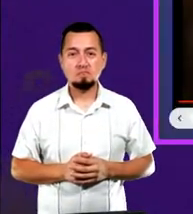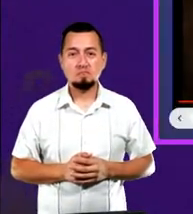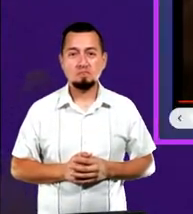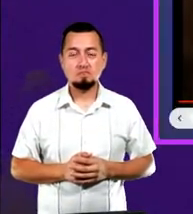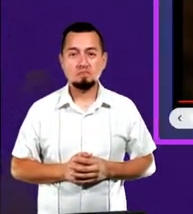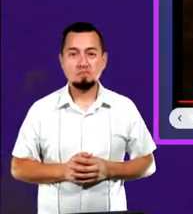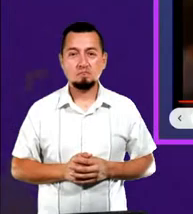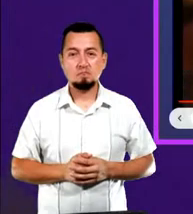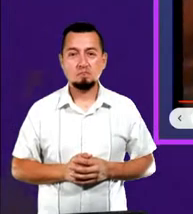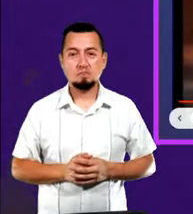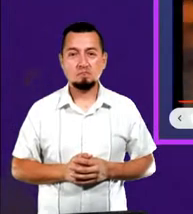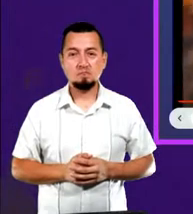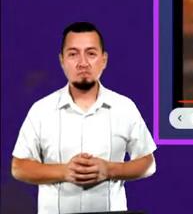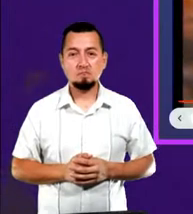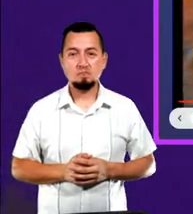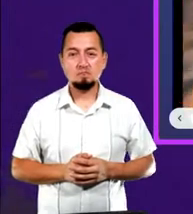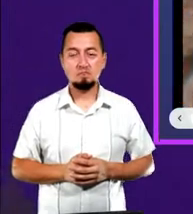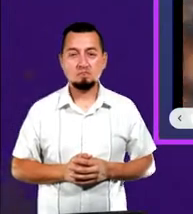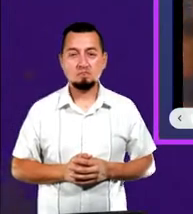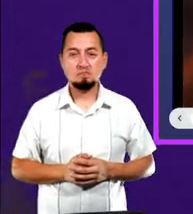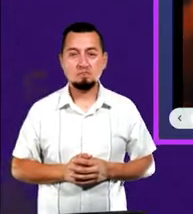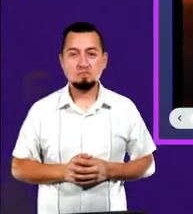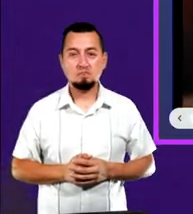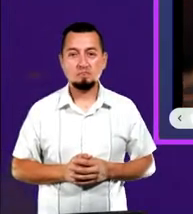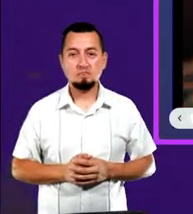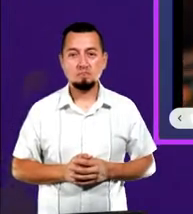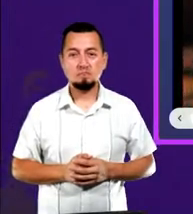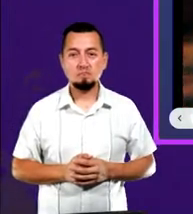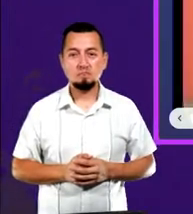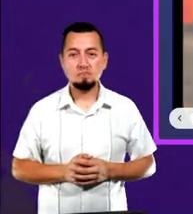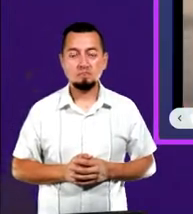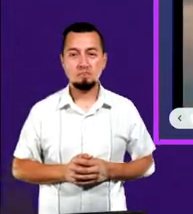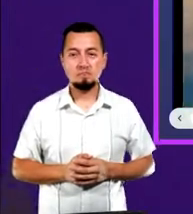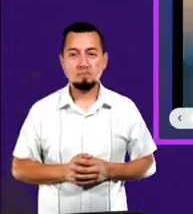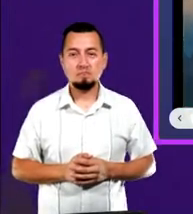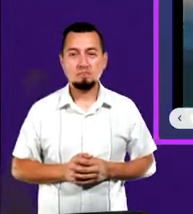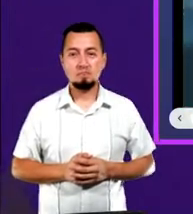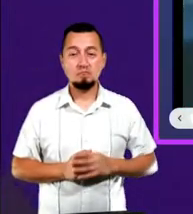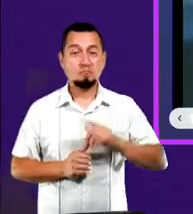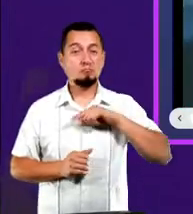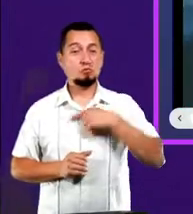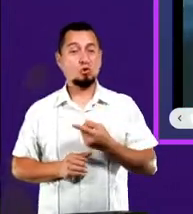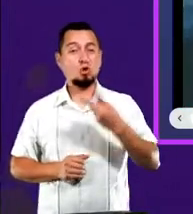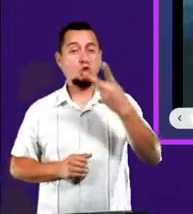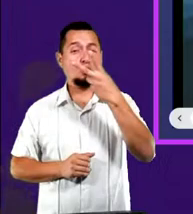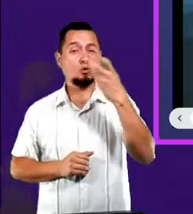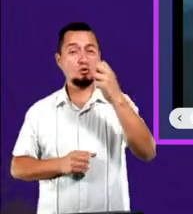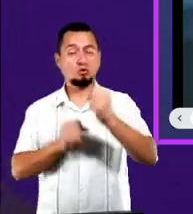Somos 200 años de historia.